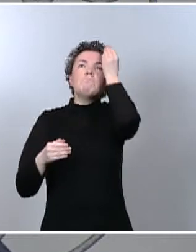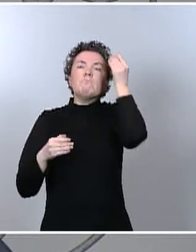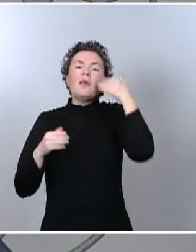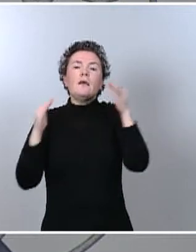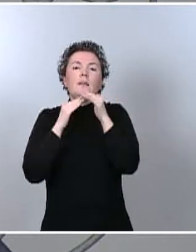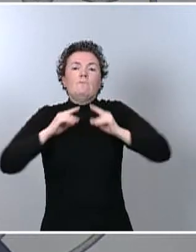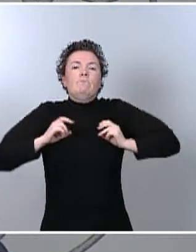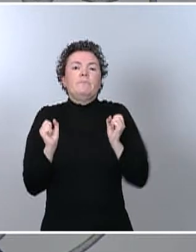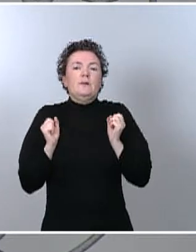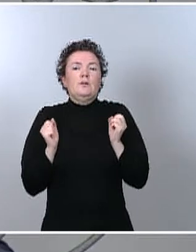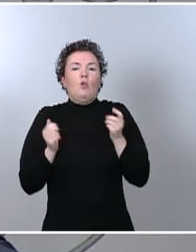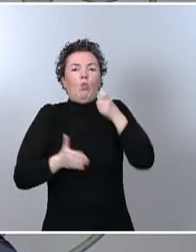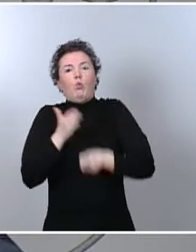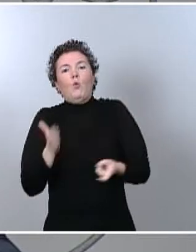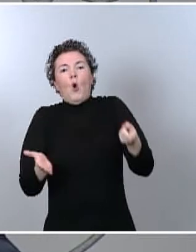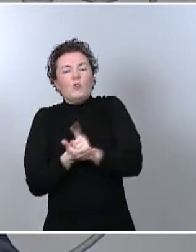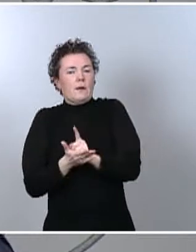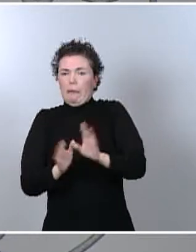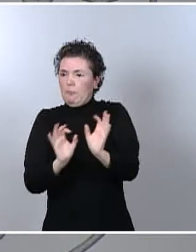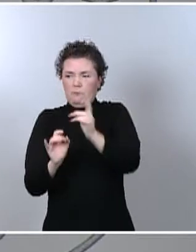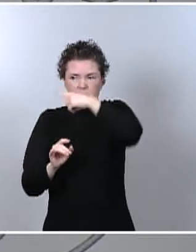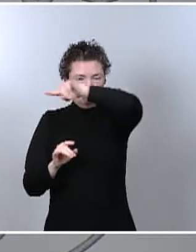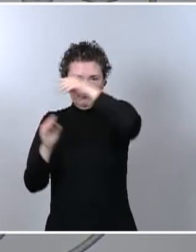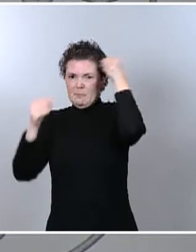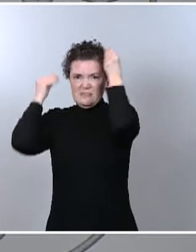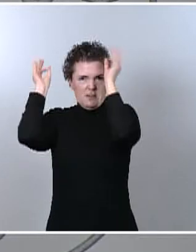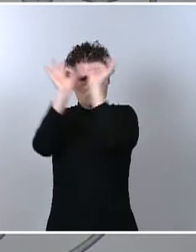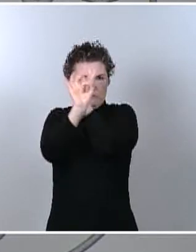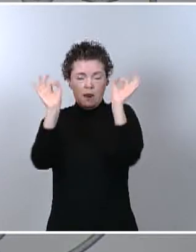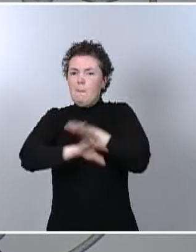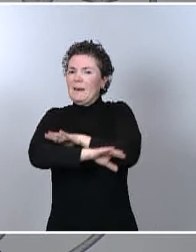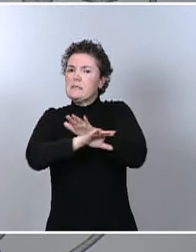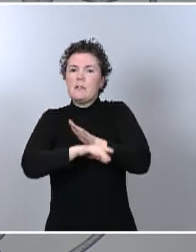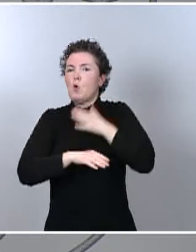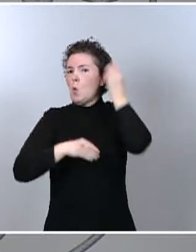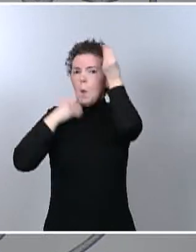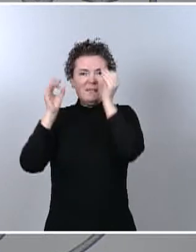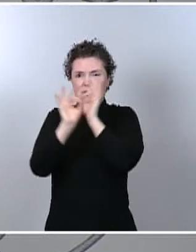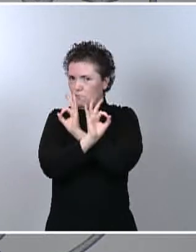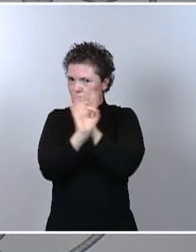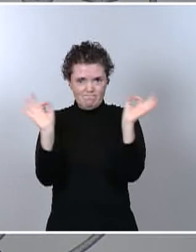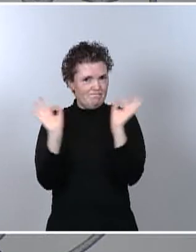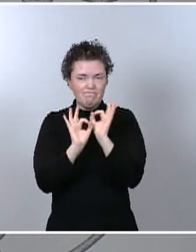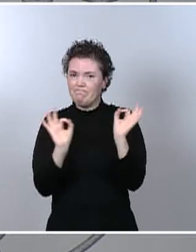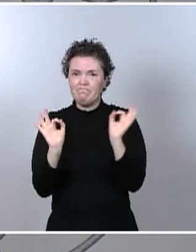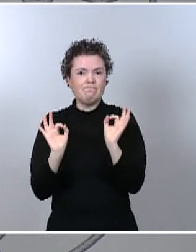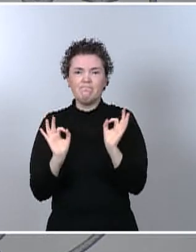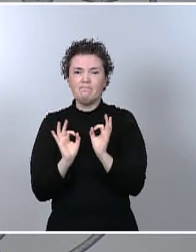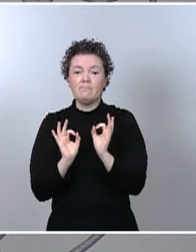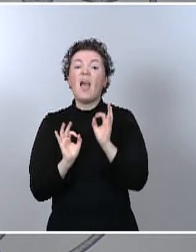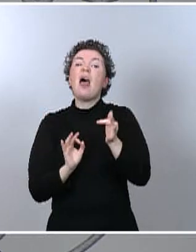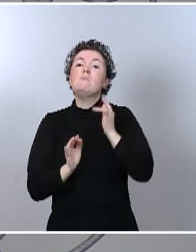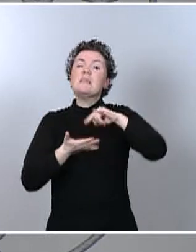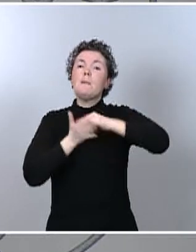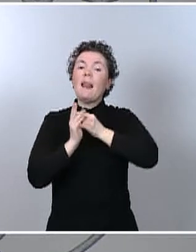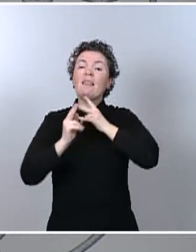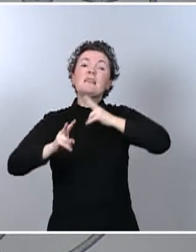que 2021 esté vacunada toda la población. Muchas gracias. Muchas gracias, Borja. No, nadie ha planteado